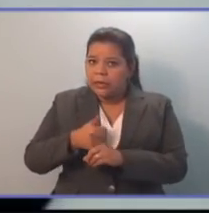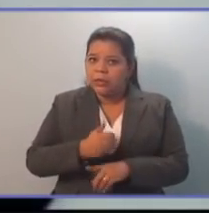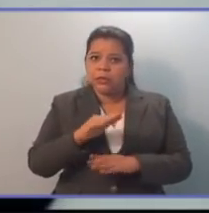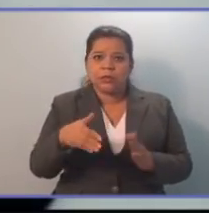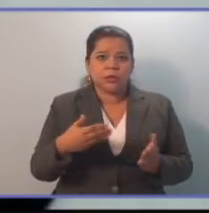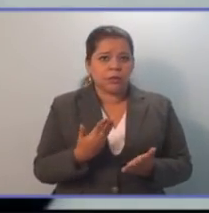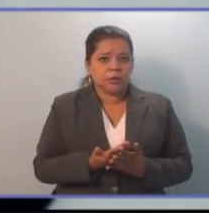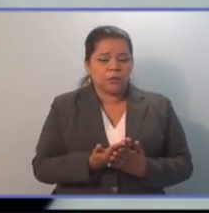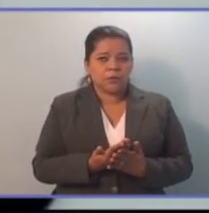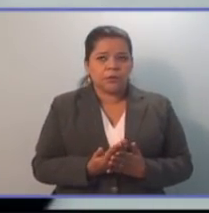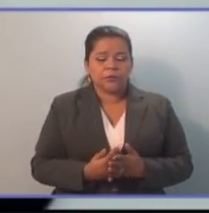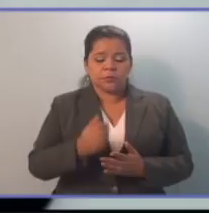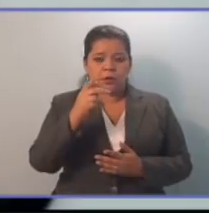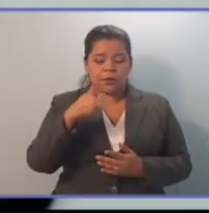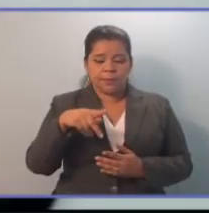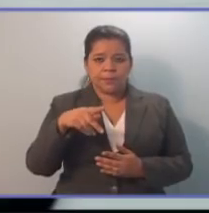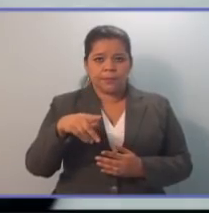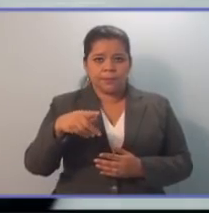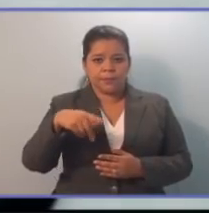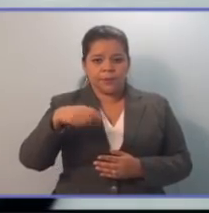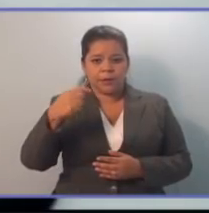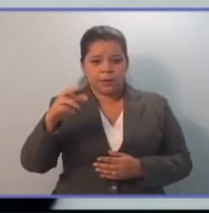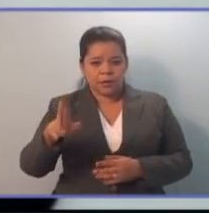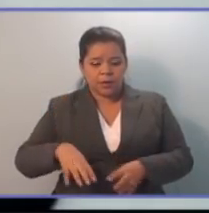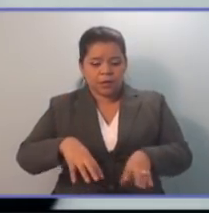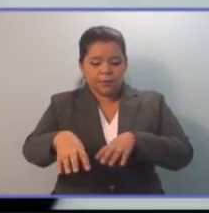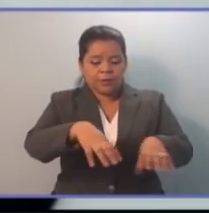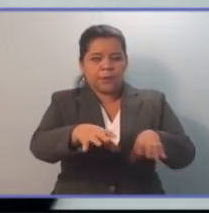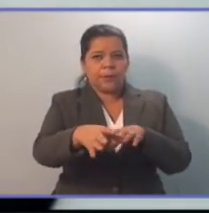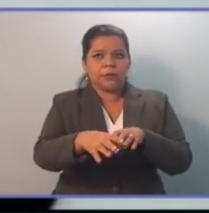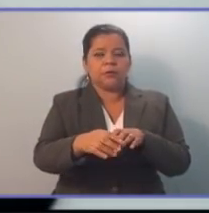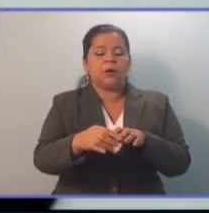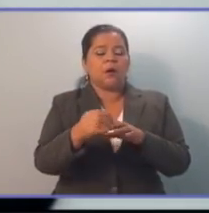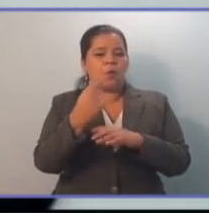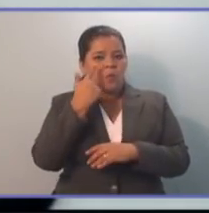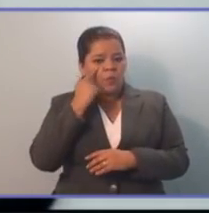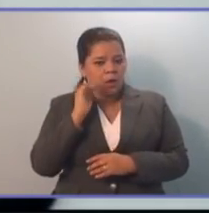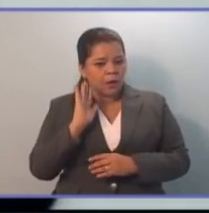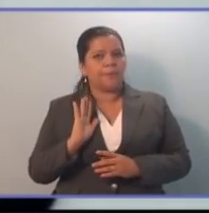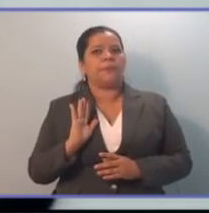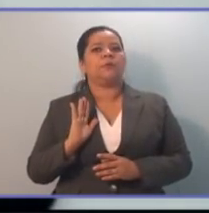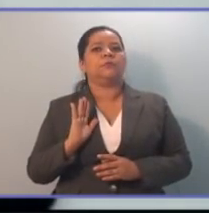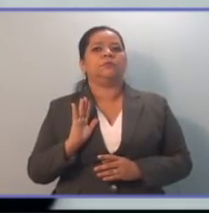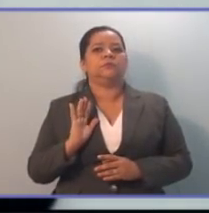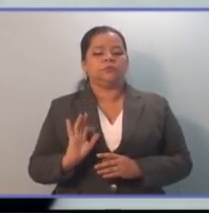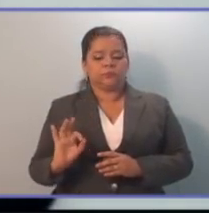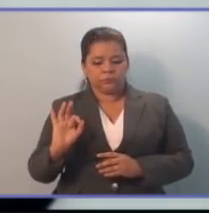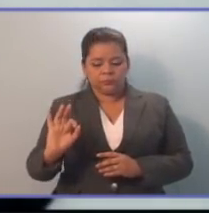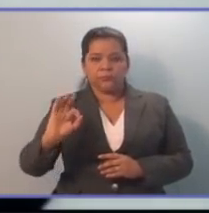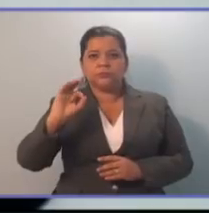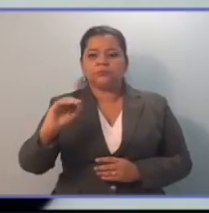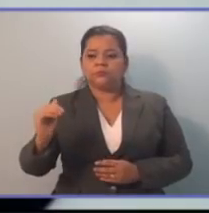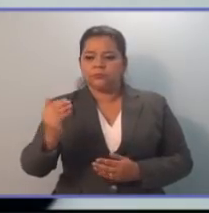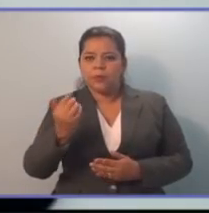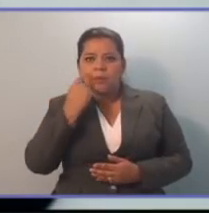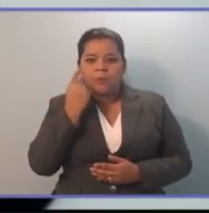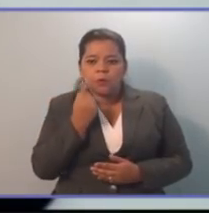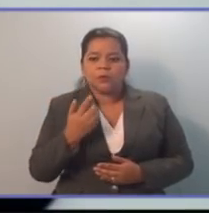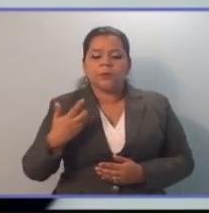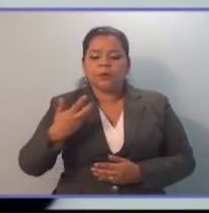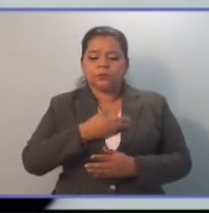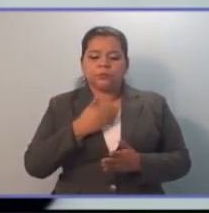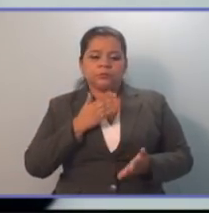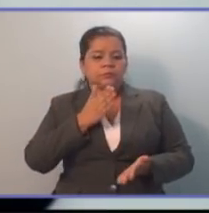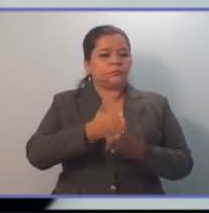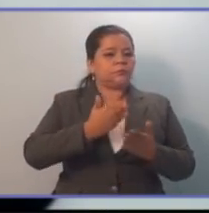las procuradurías departamentales, son un ejemplo y nos buscan incluso para que nosotros